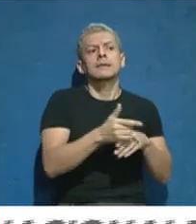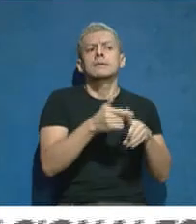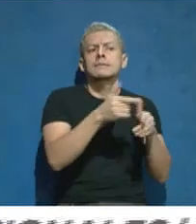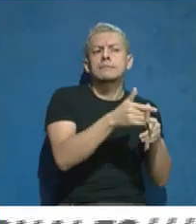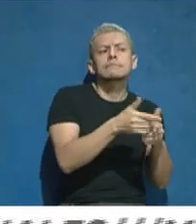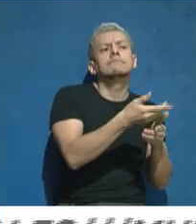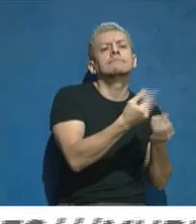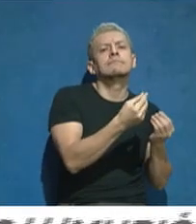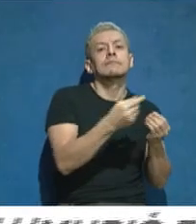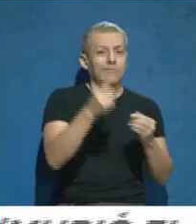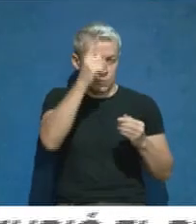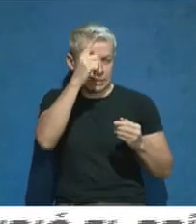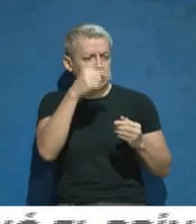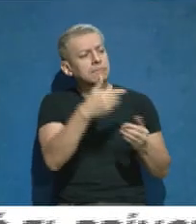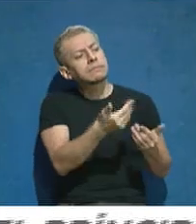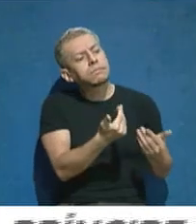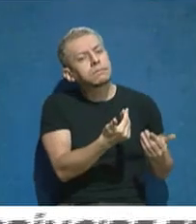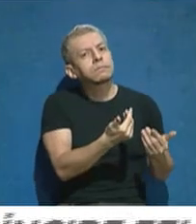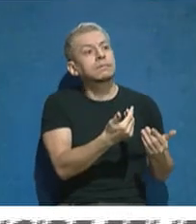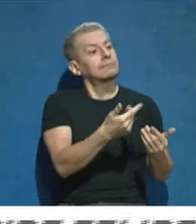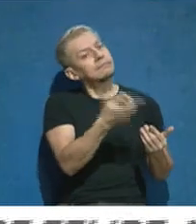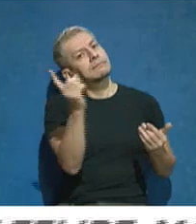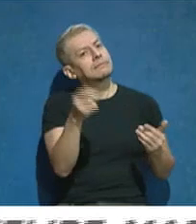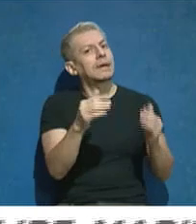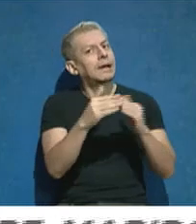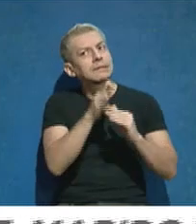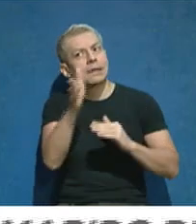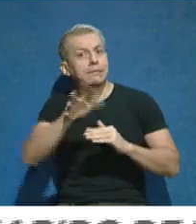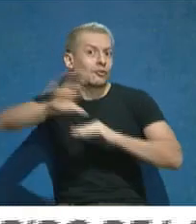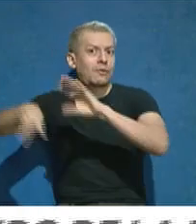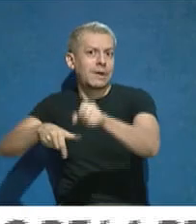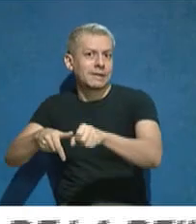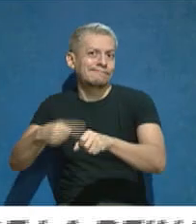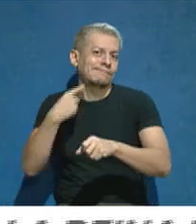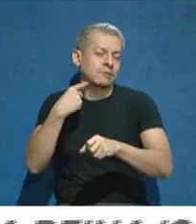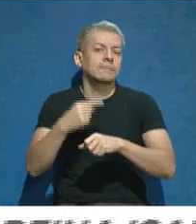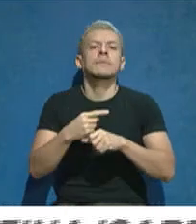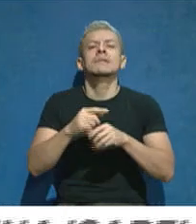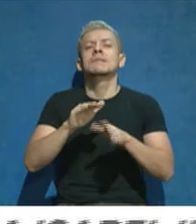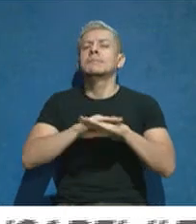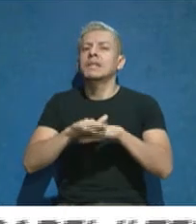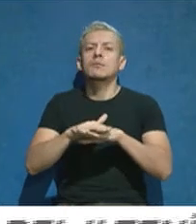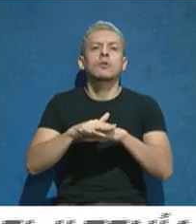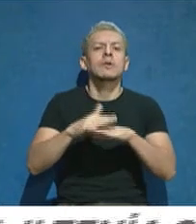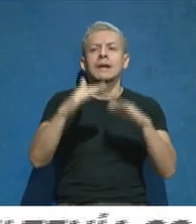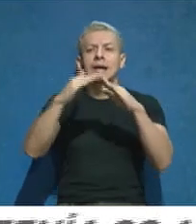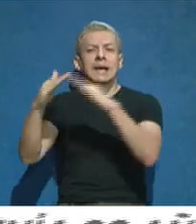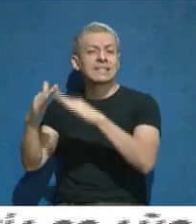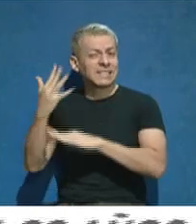fingiendo montar un operativo y allí atracarlos y llevarse sus pertenencias. Al menos 5 atracos domiciliarios son los que